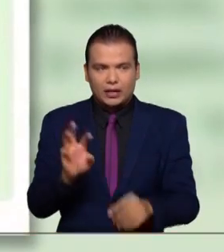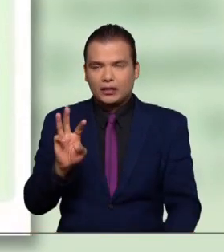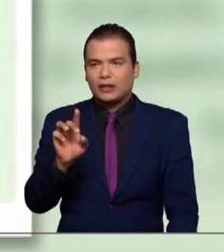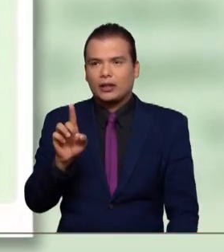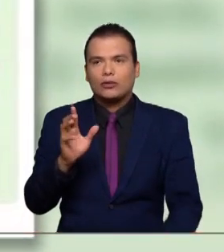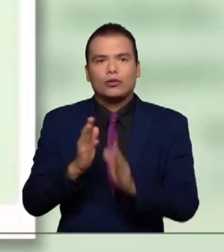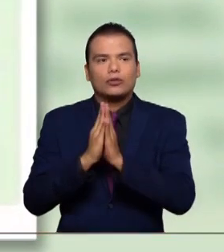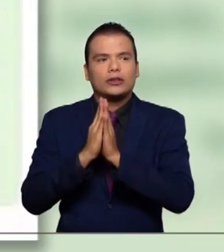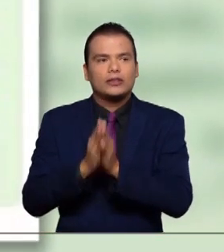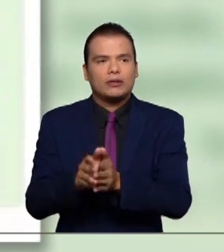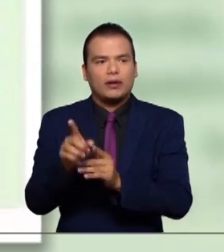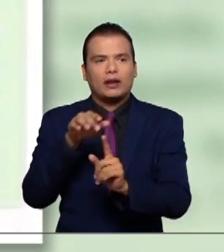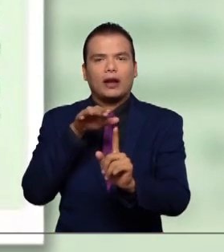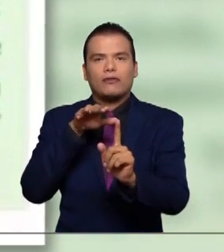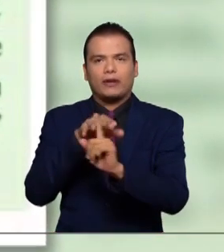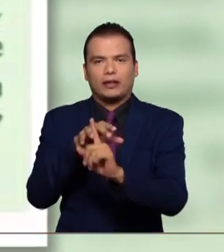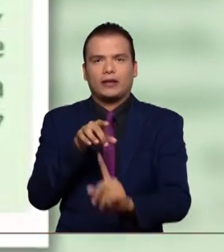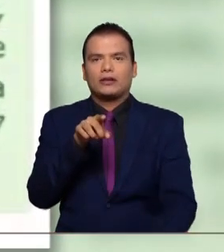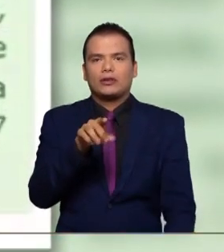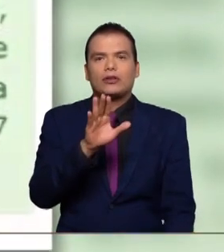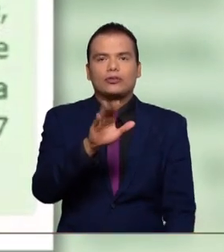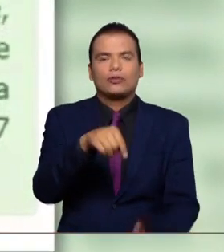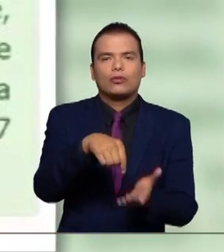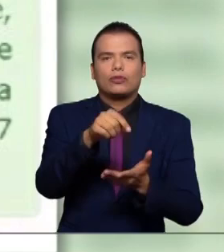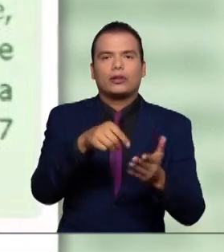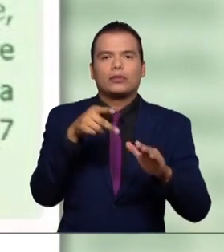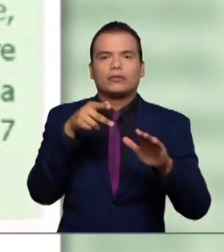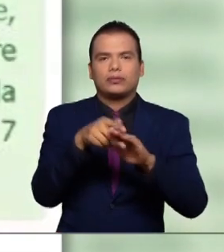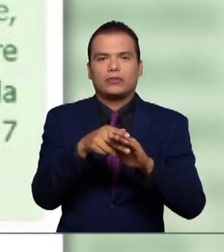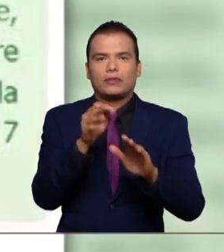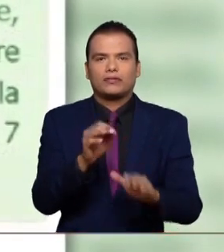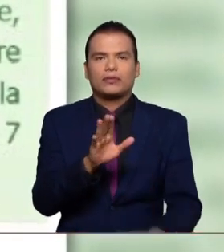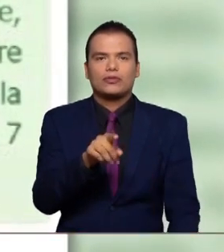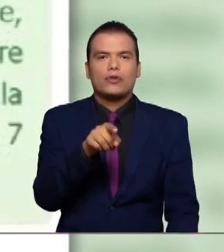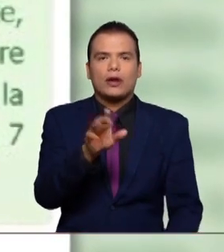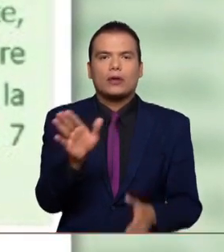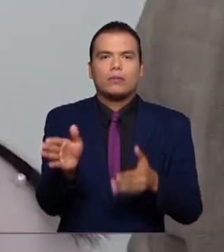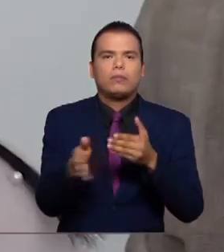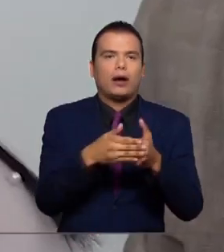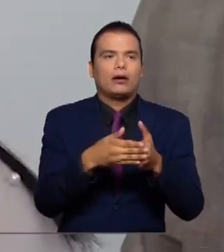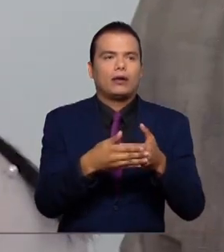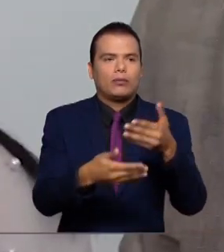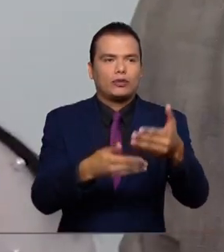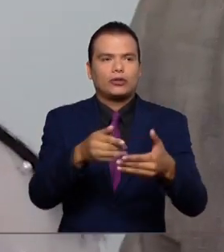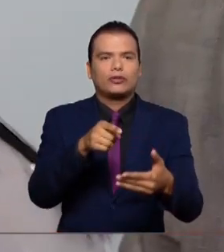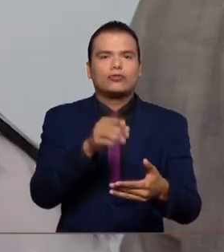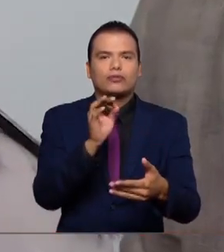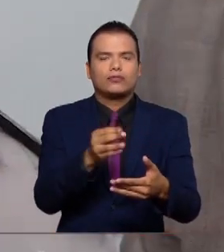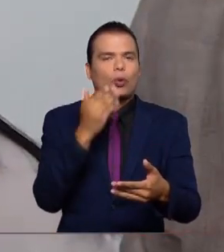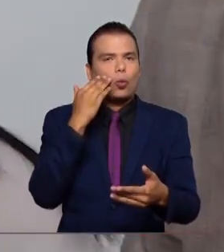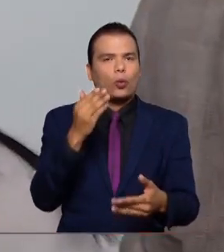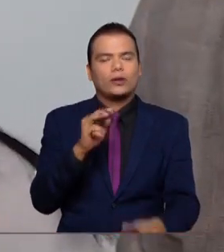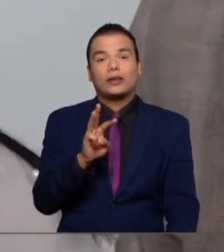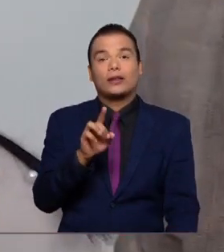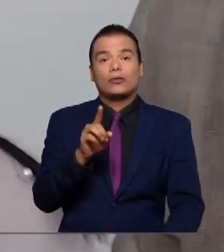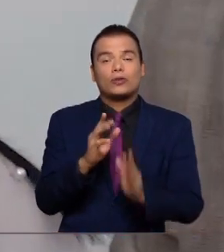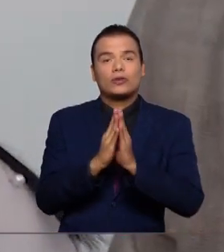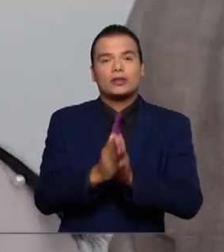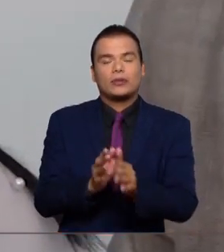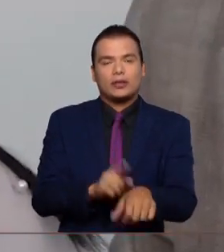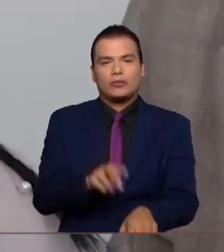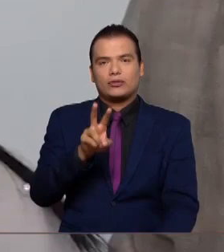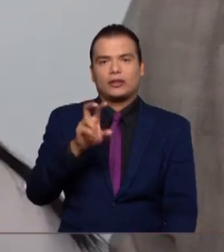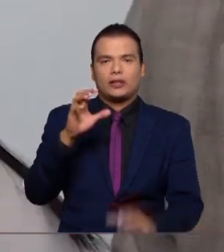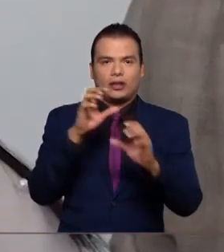proceso impide continuar con el trámite de selección de operadores. Nuestra posición en este momento es solicitar a Colombia Compra Eficiente si puede